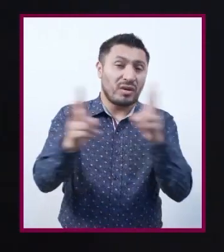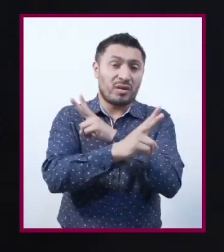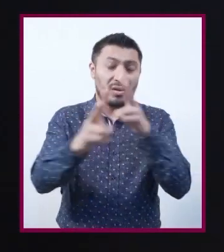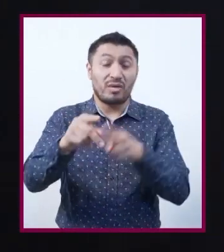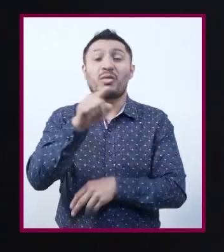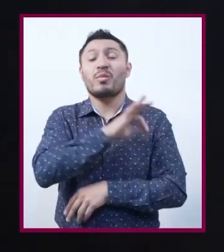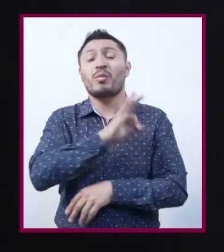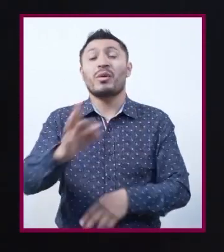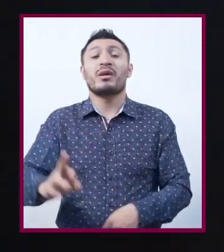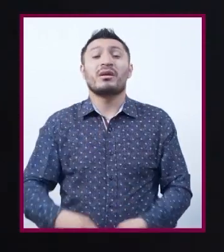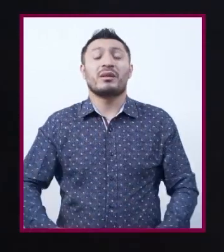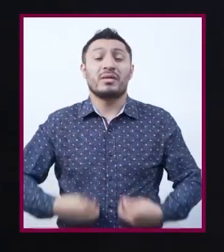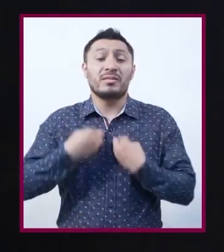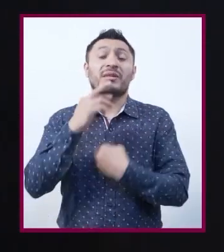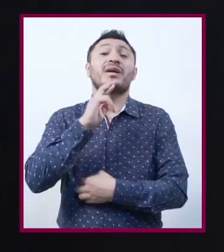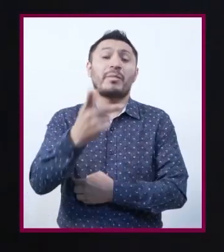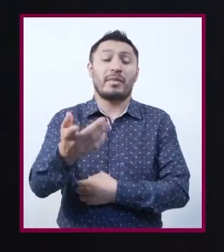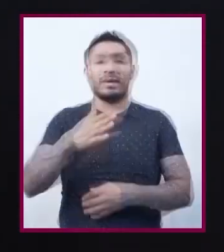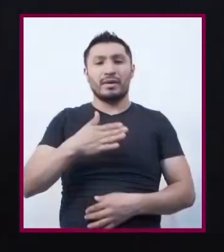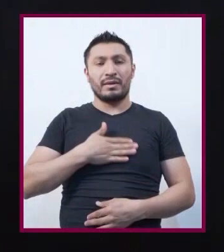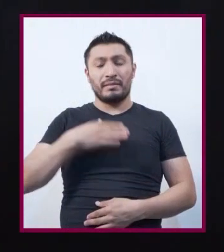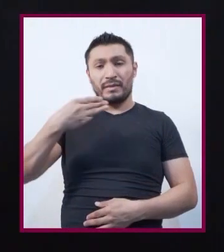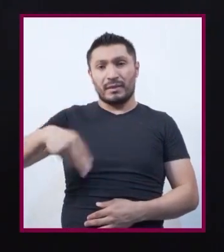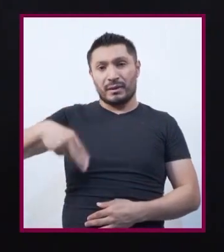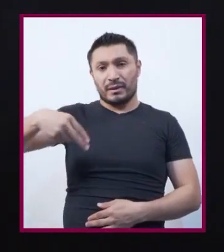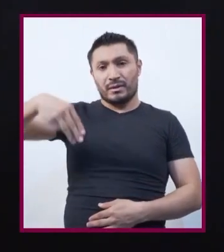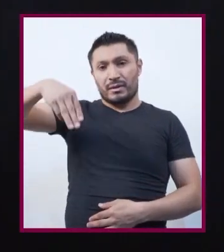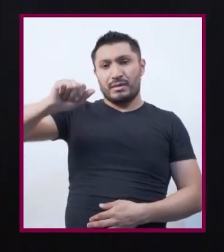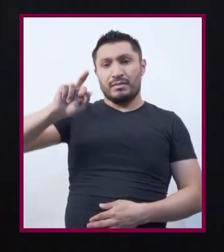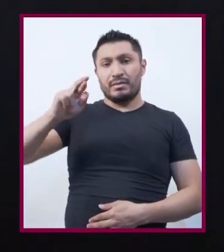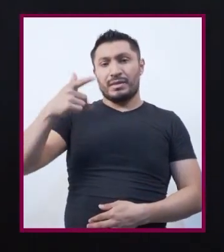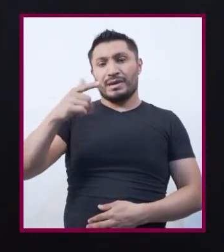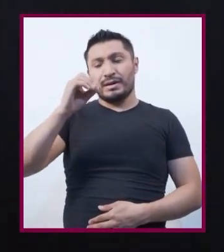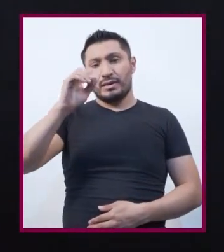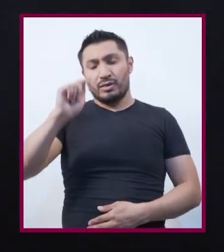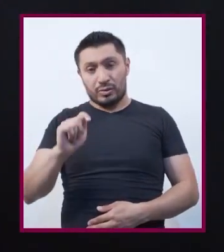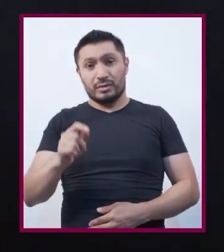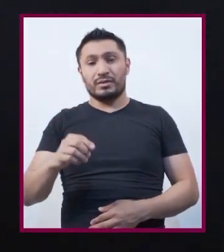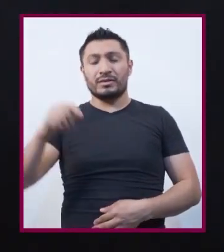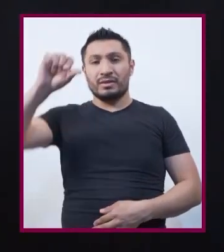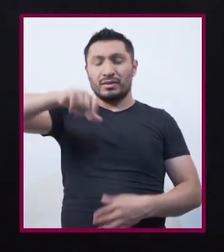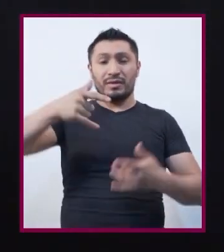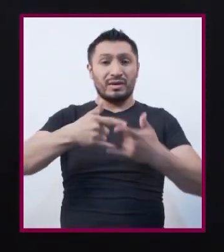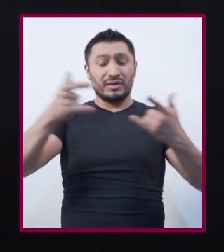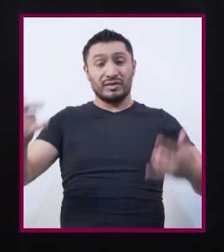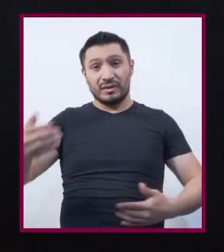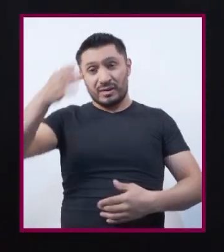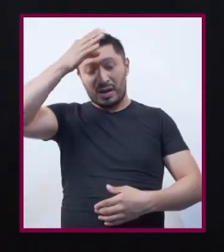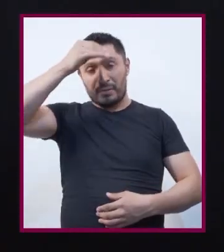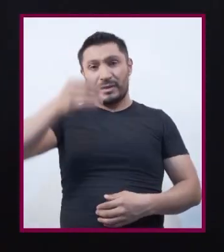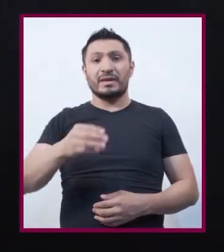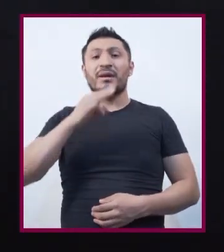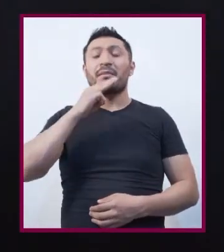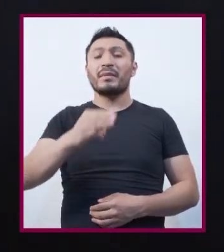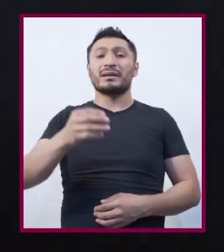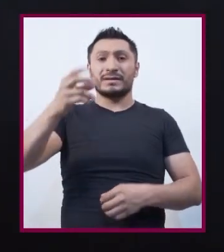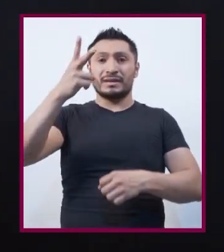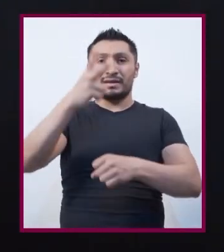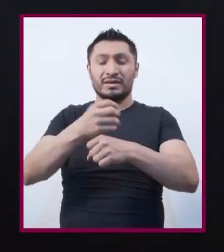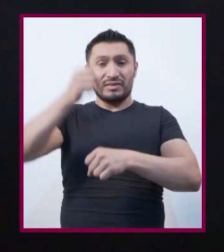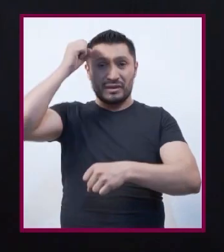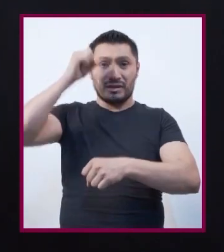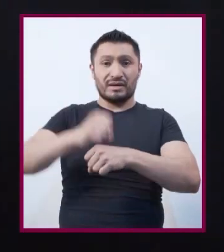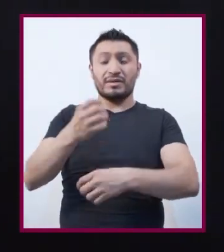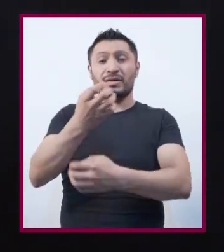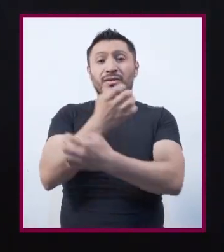de viento cuando puedes tener una vida mejor? Yo soy Margot Cortázar y despido el programa de hoy de Conciencia Histórica con un mensaje